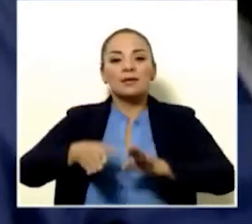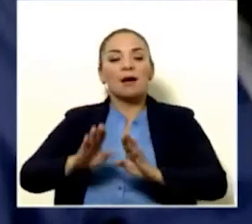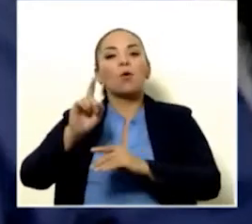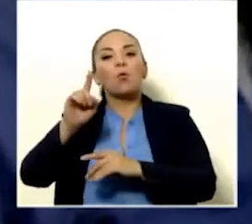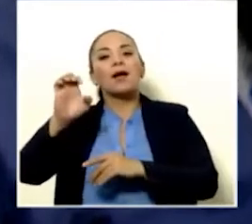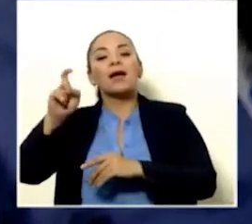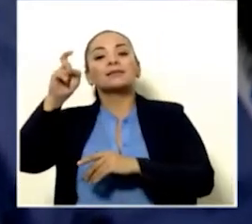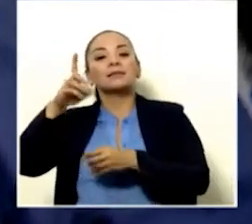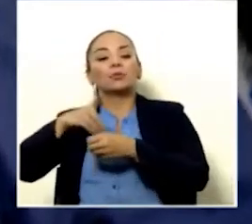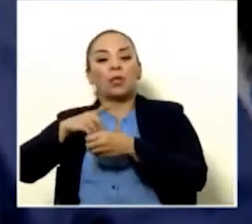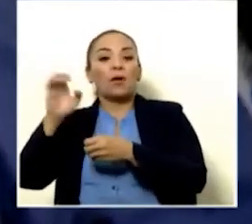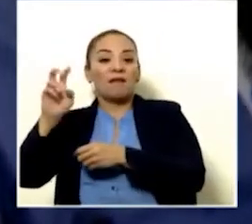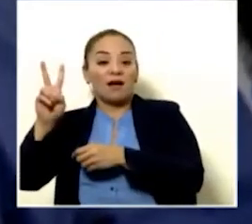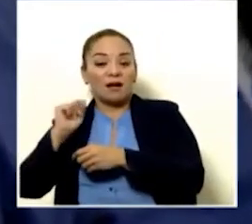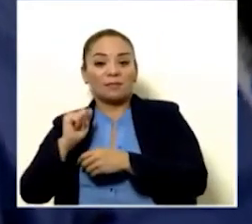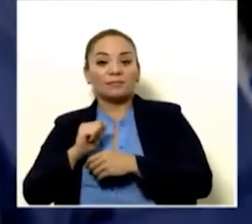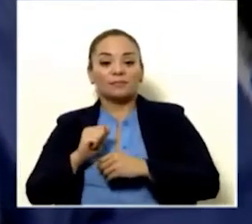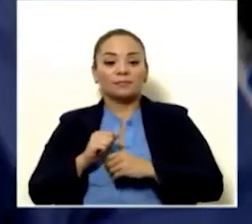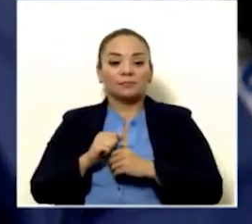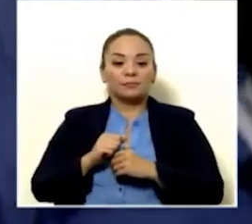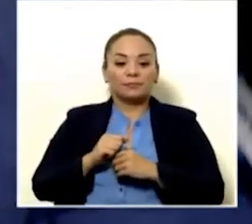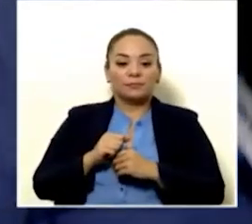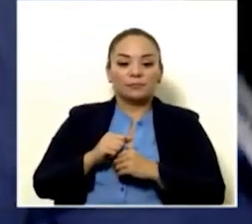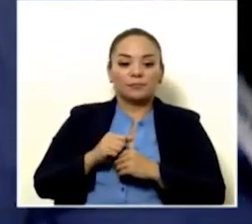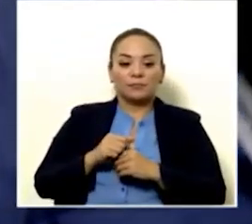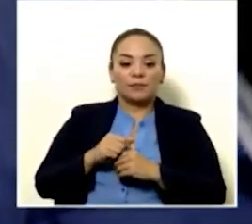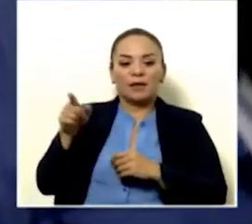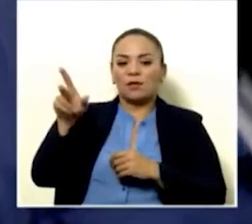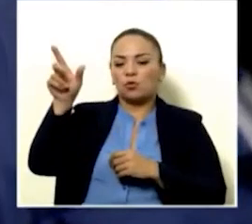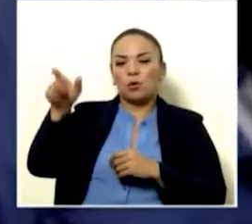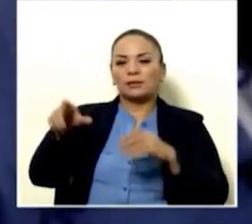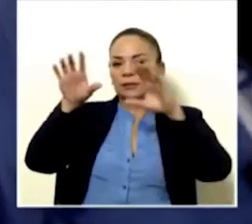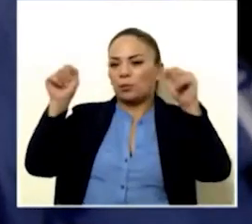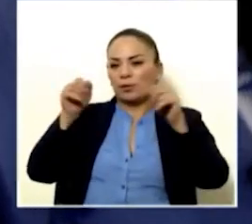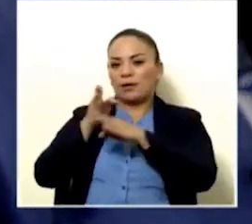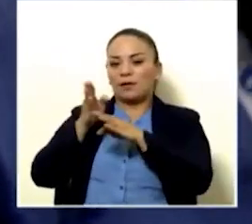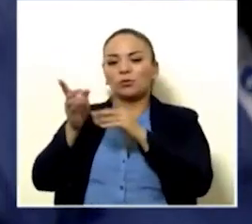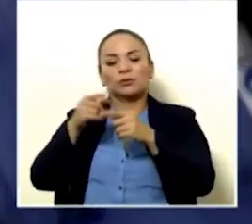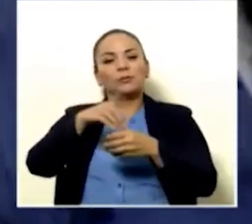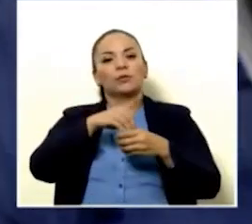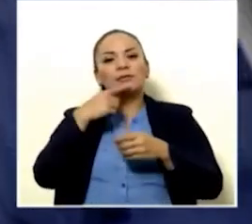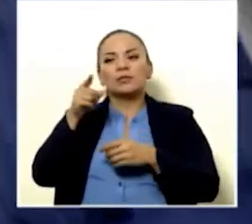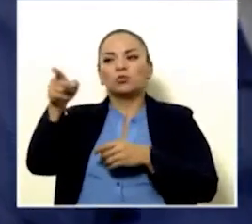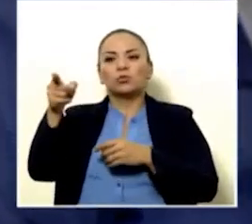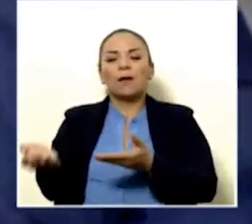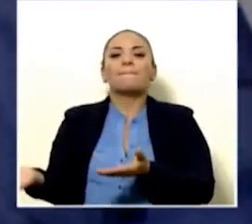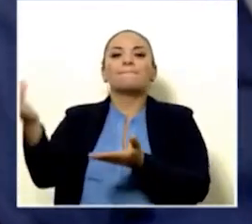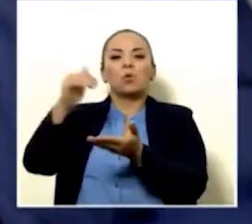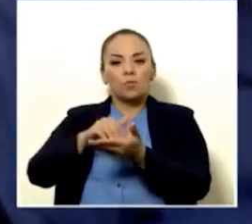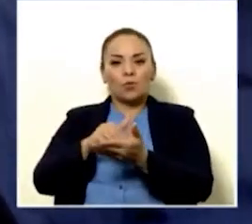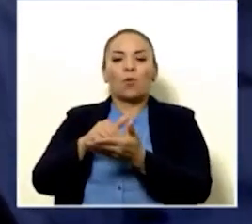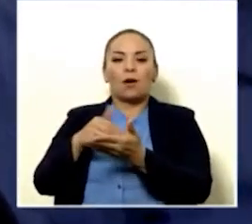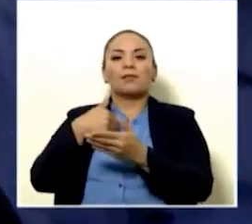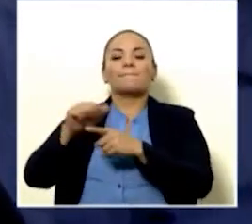exdiputado evangélico, de un Gullón Moisés, hay que decirlo, que tampoco es diplomática de carrera, los diputados dicen que usted volvió a incurrir en prácticas de